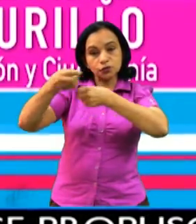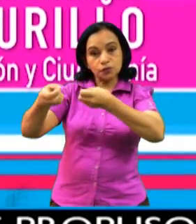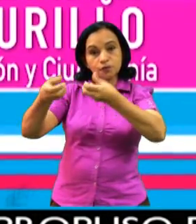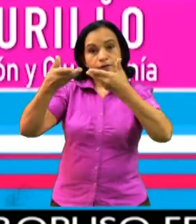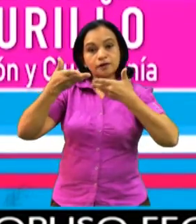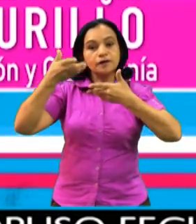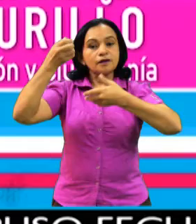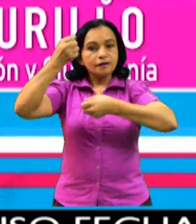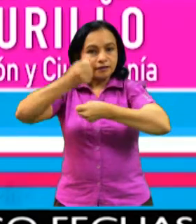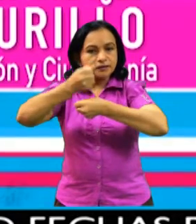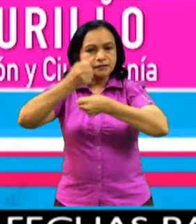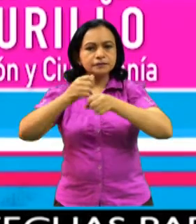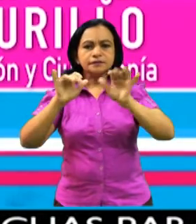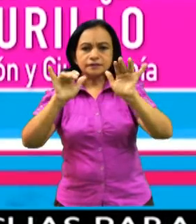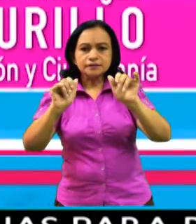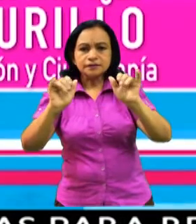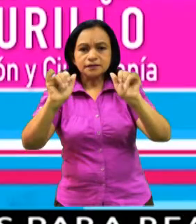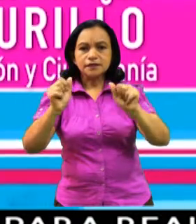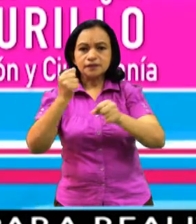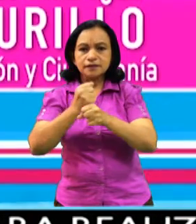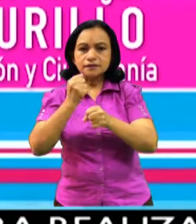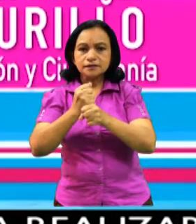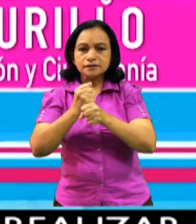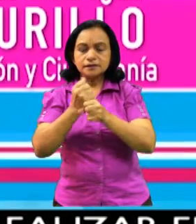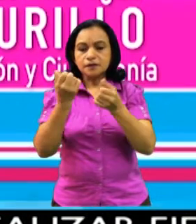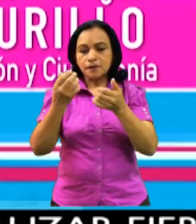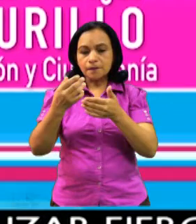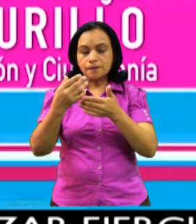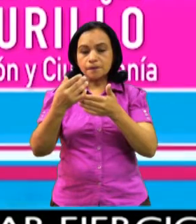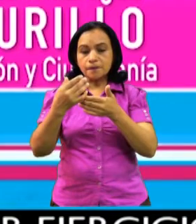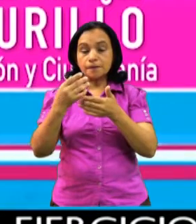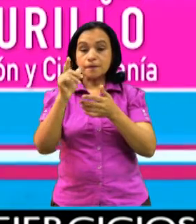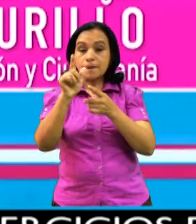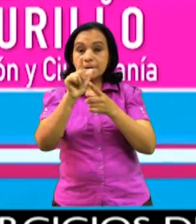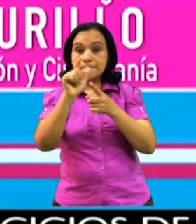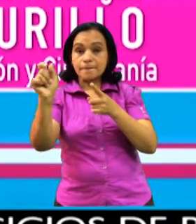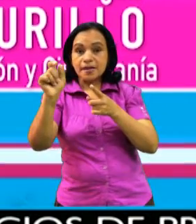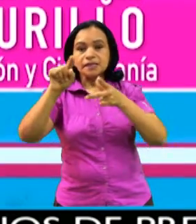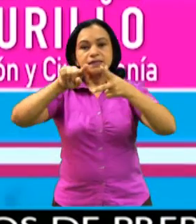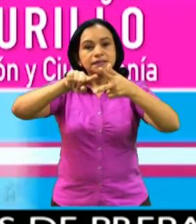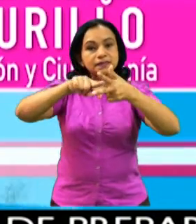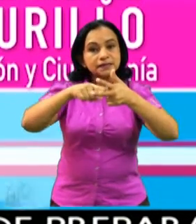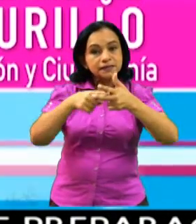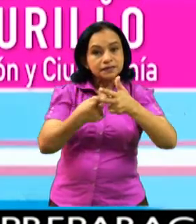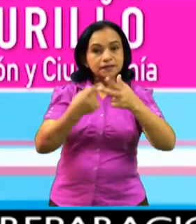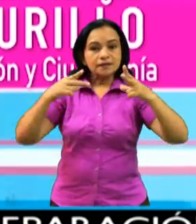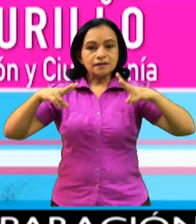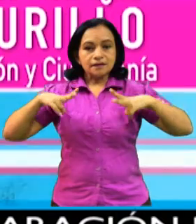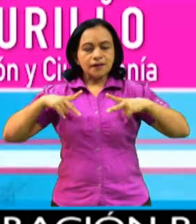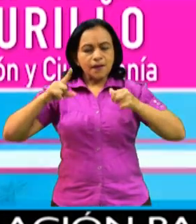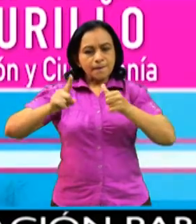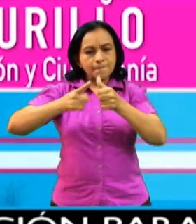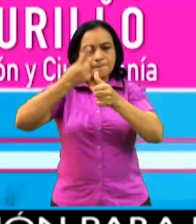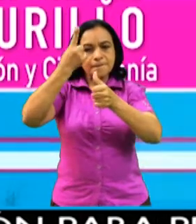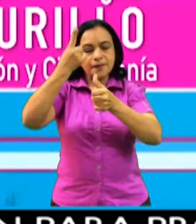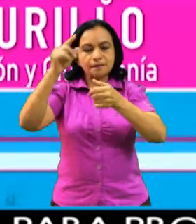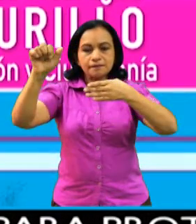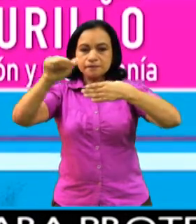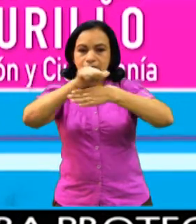que está trabajando ya para el próximo mes realizar, como decíamos ayer, el primer